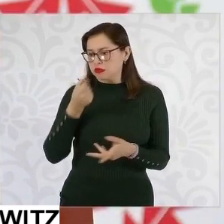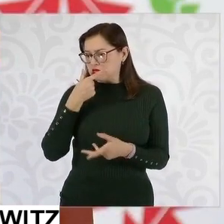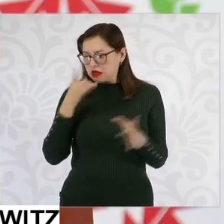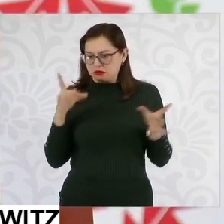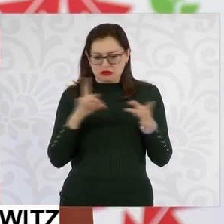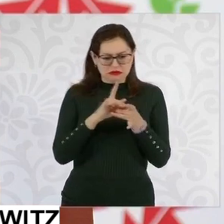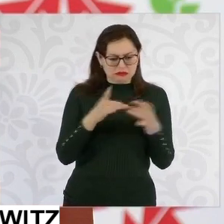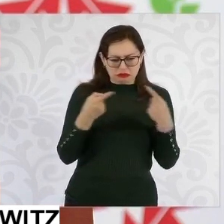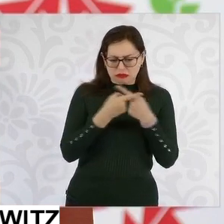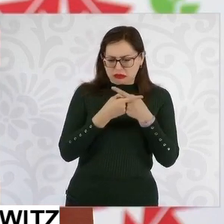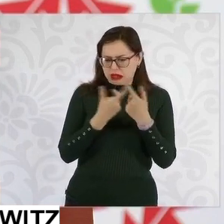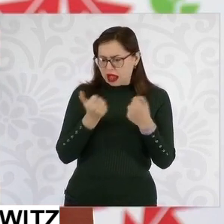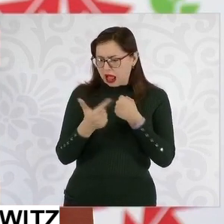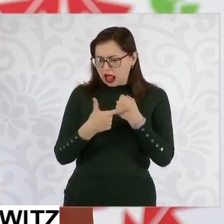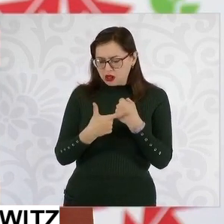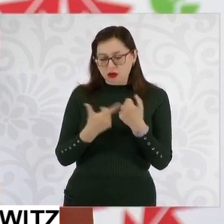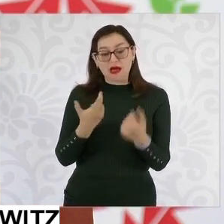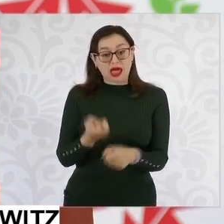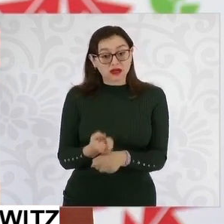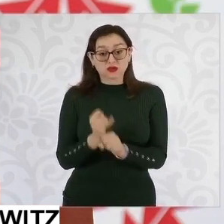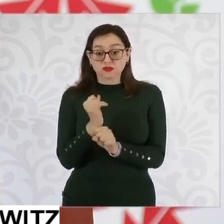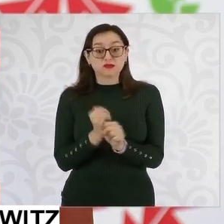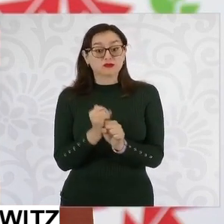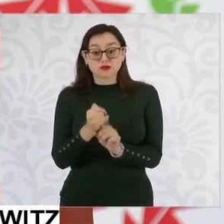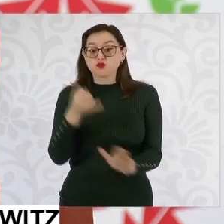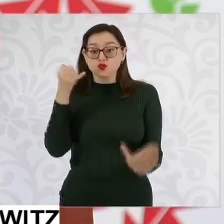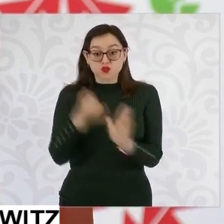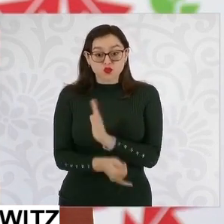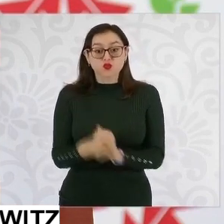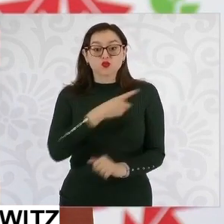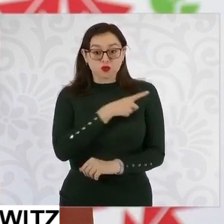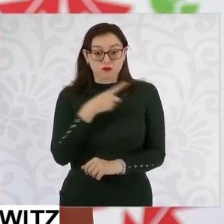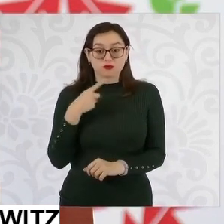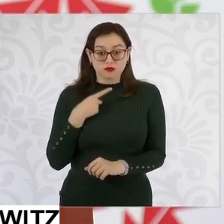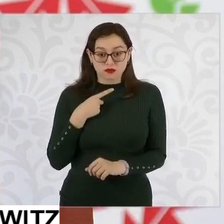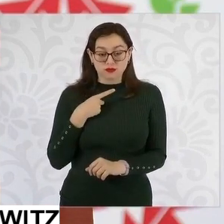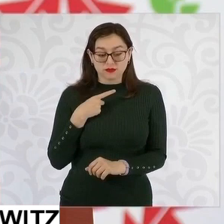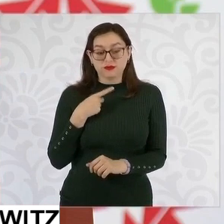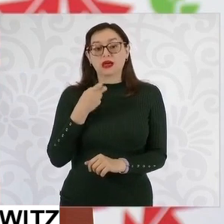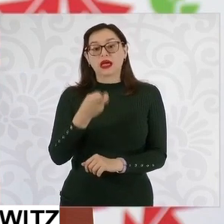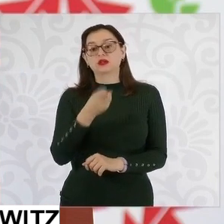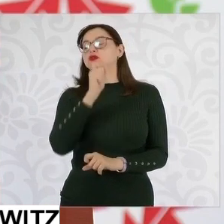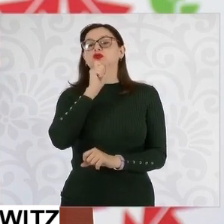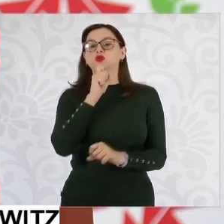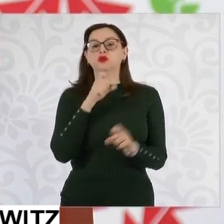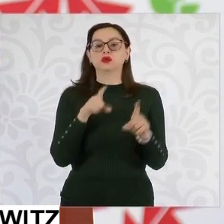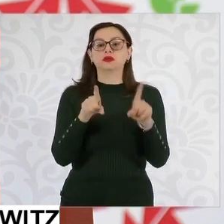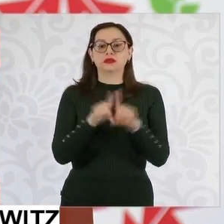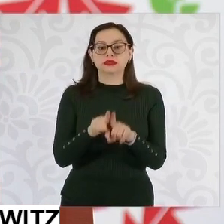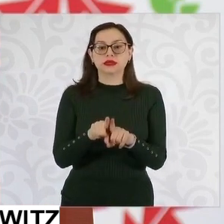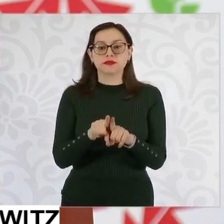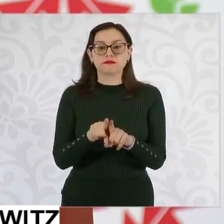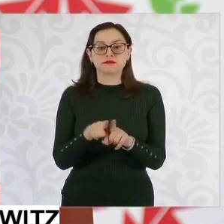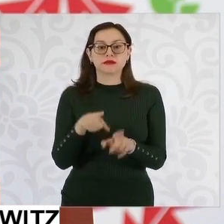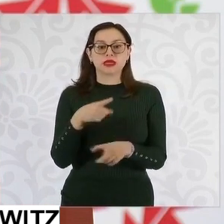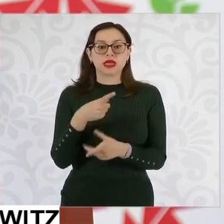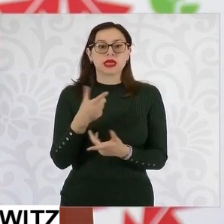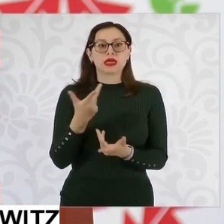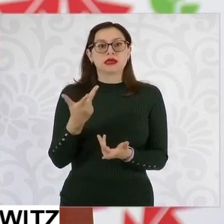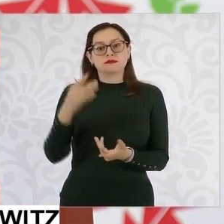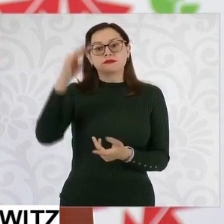medicamentos. Y por eso es muy importante también tratar de combatir el